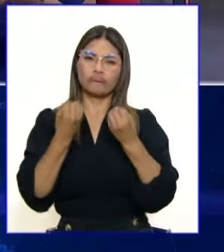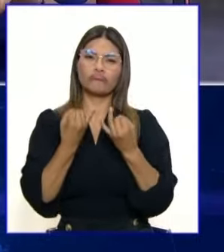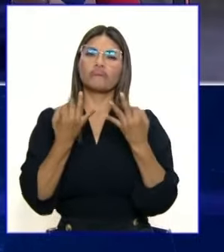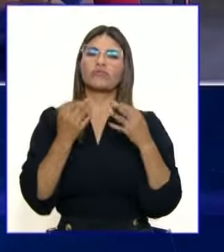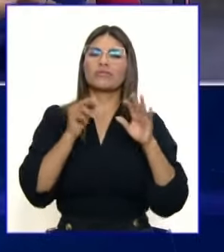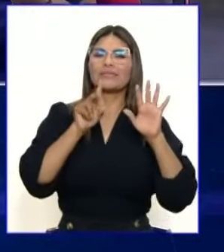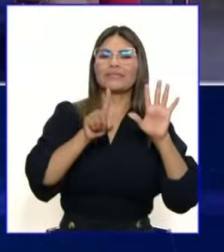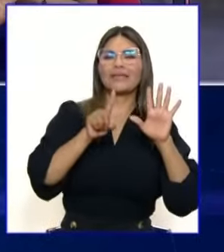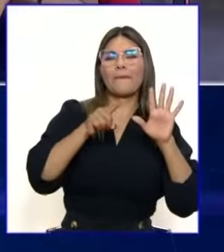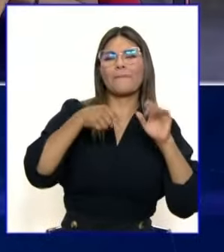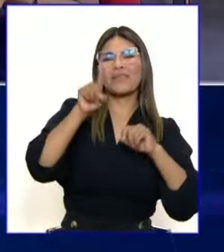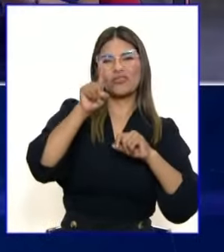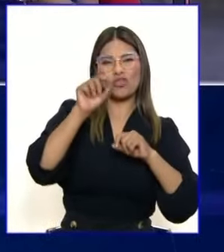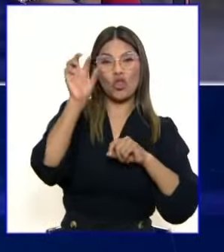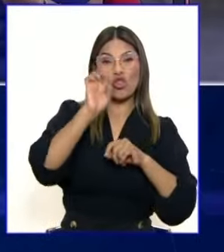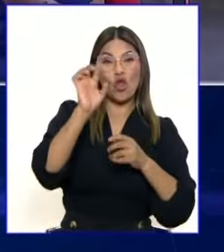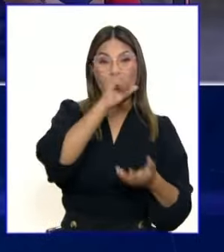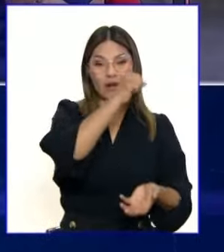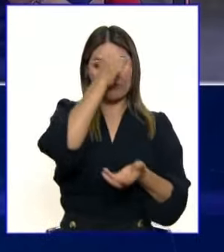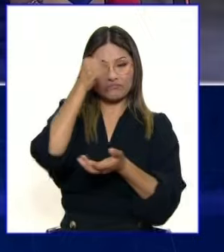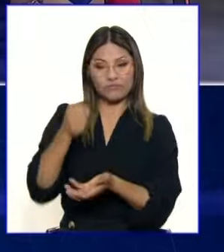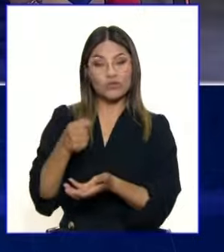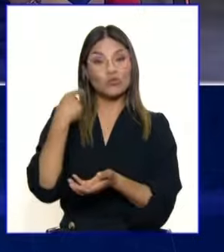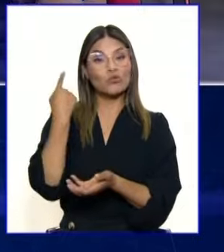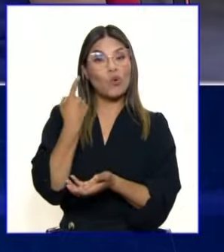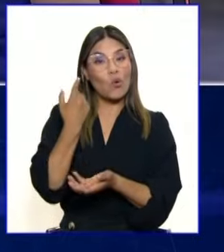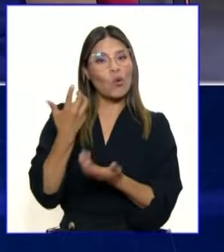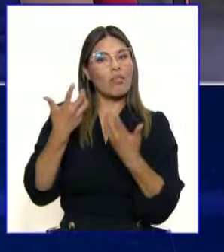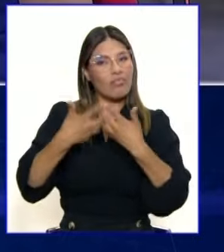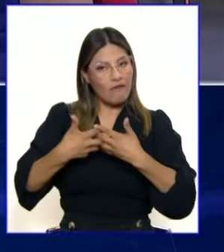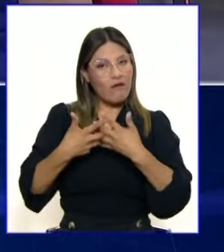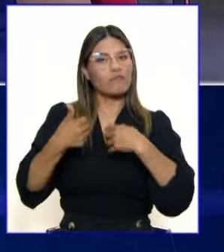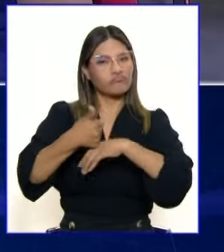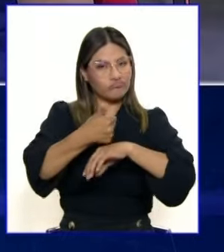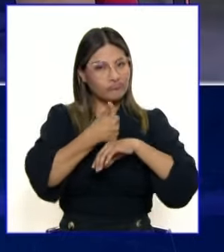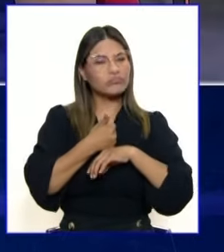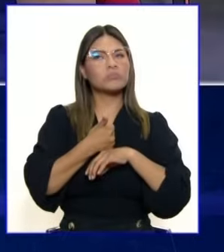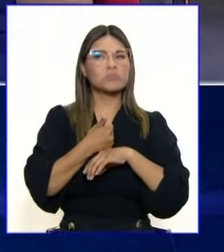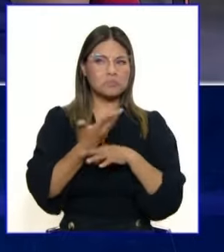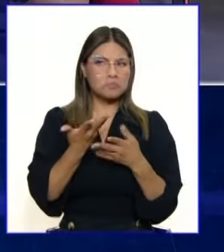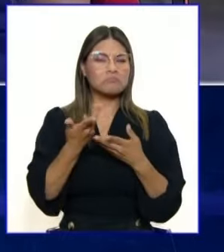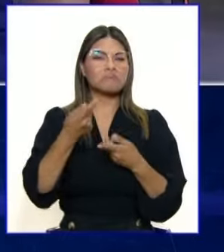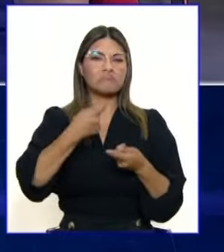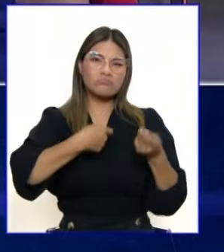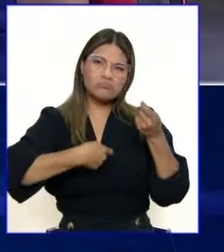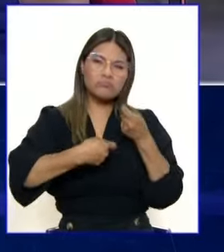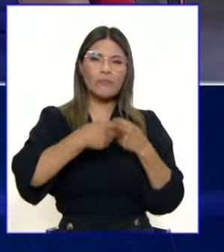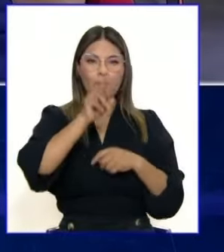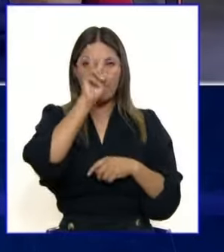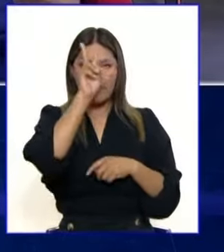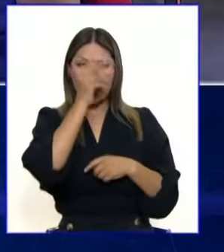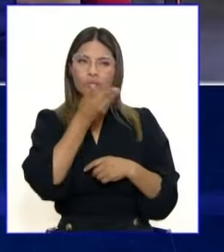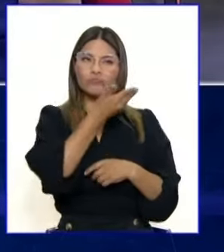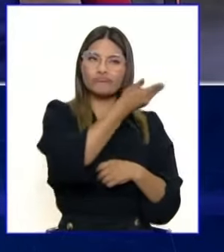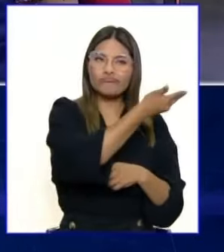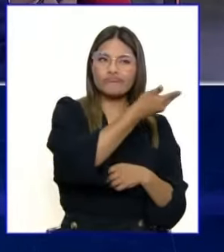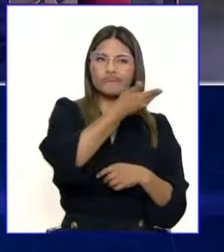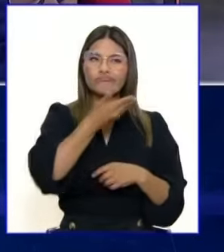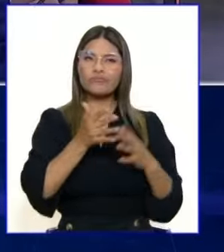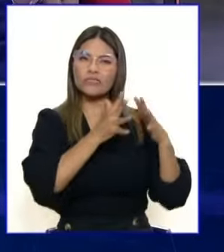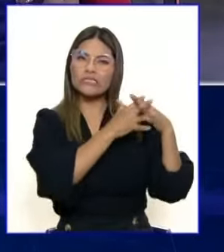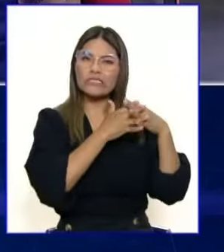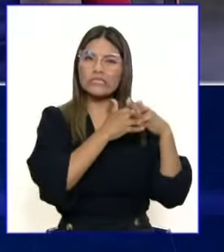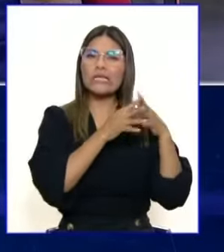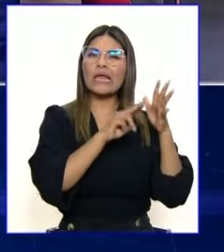mil millones de dólares solamente en el 2023. Así que la relación comercial es de más